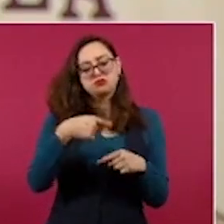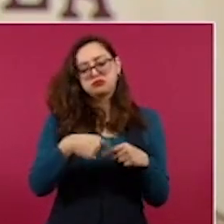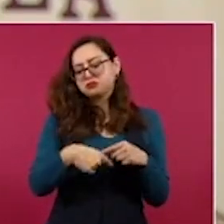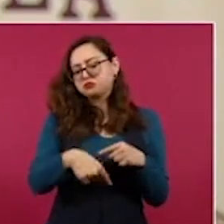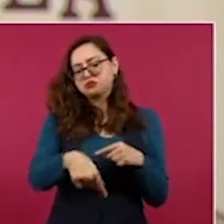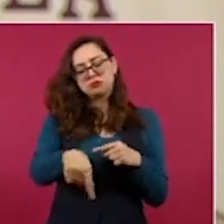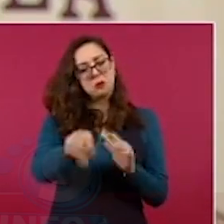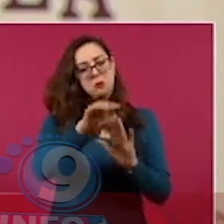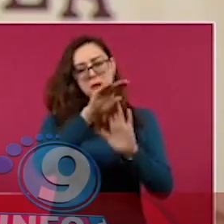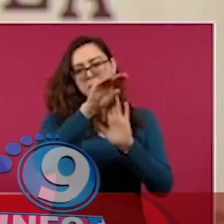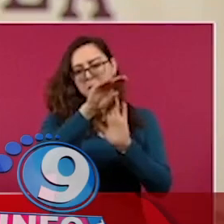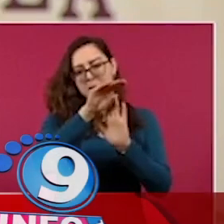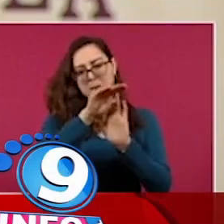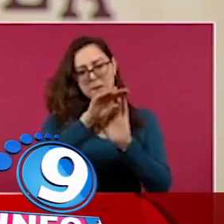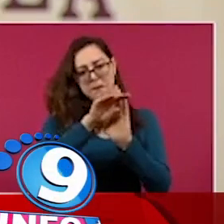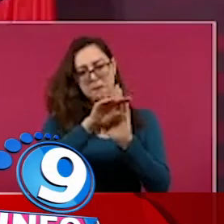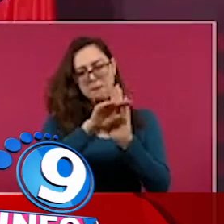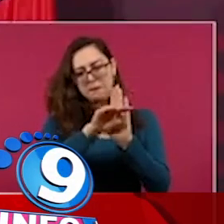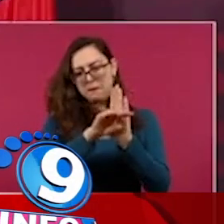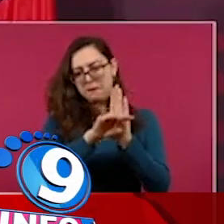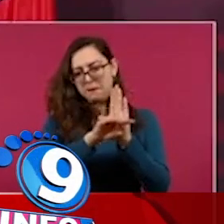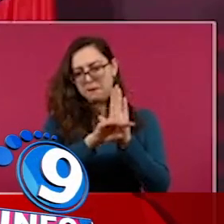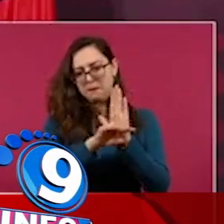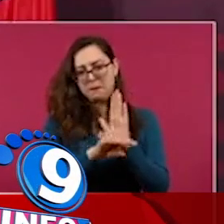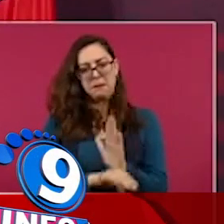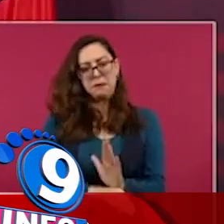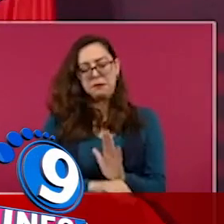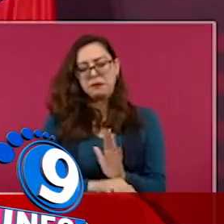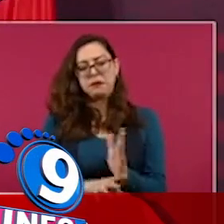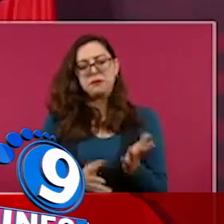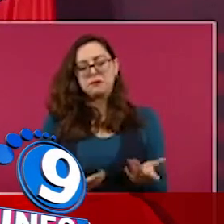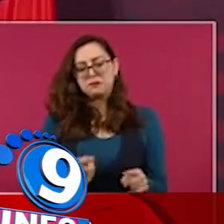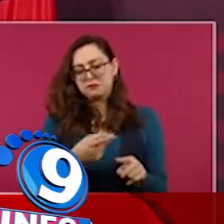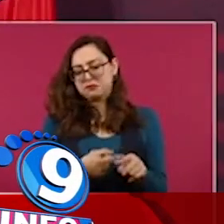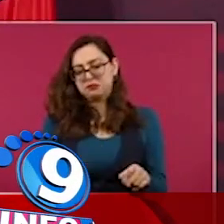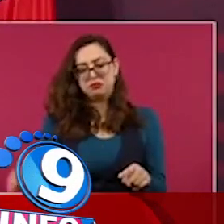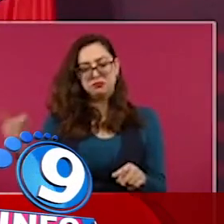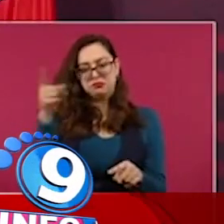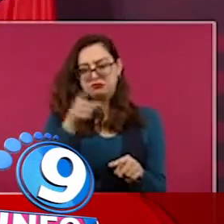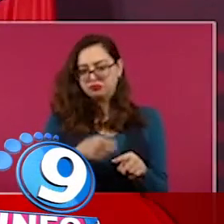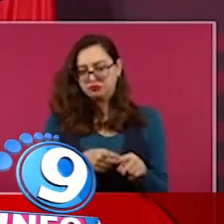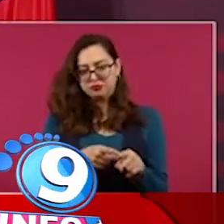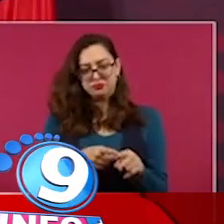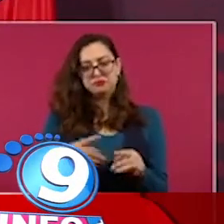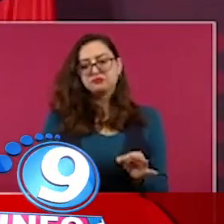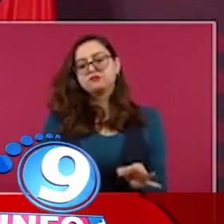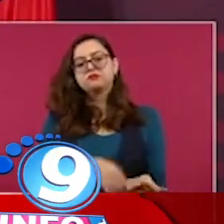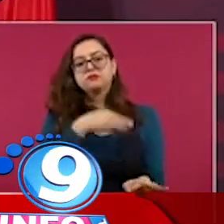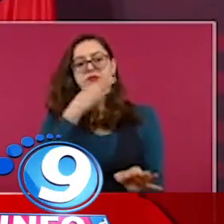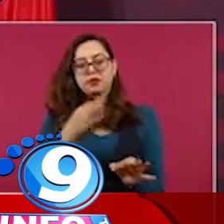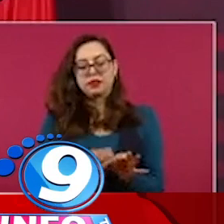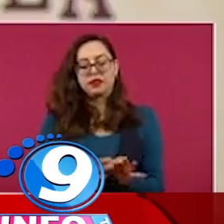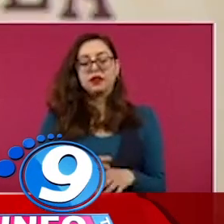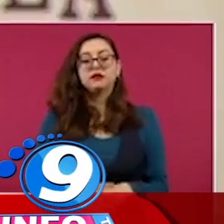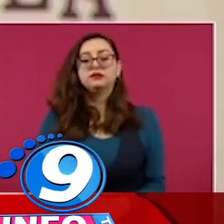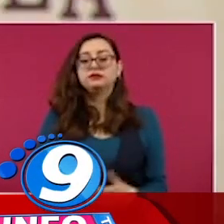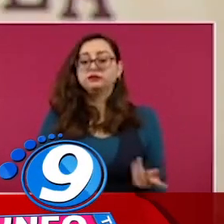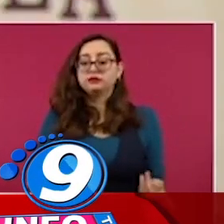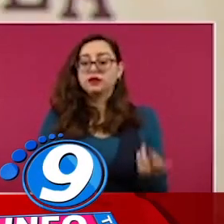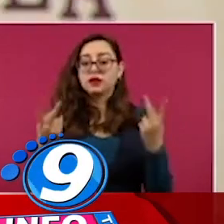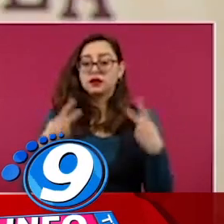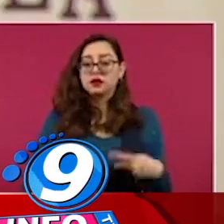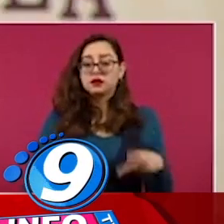entre dos o más personas quienes cuidan a familiares con la enfermedad deben lavar con agua tibia y detergente la ropa